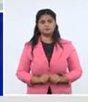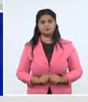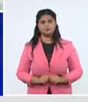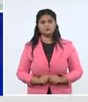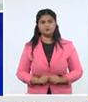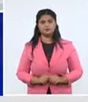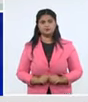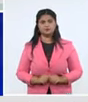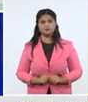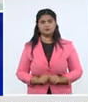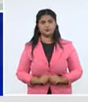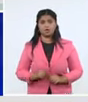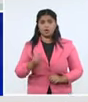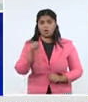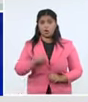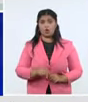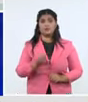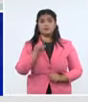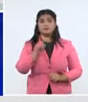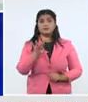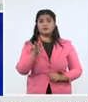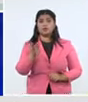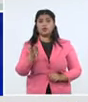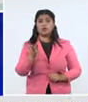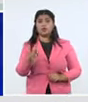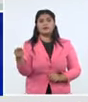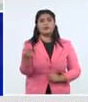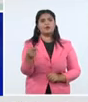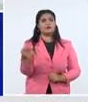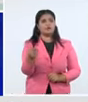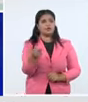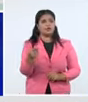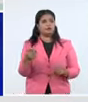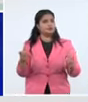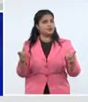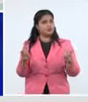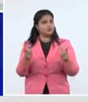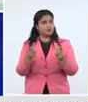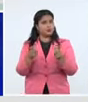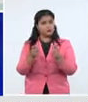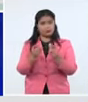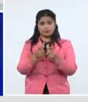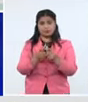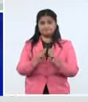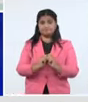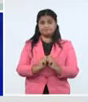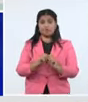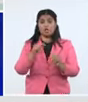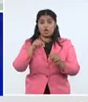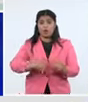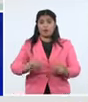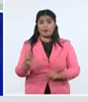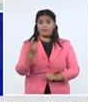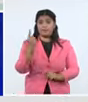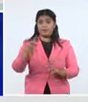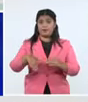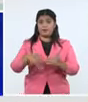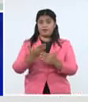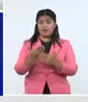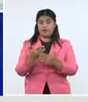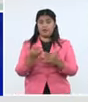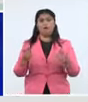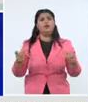tenemos 115 casos autóctonos menos que el día anterior, y es la cifra más baja de estos últimos 15 días